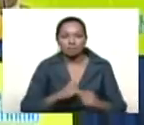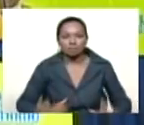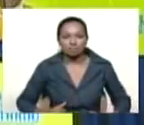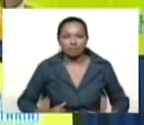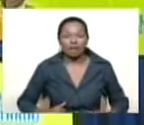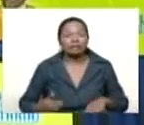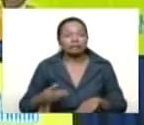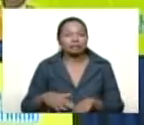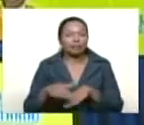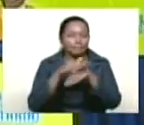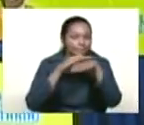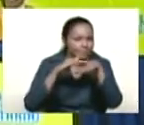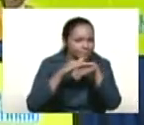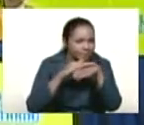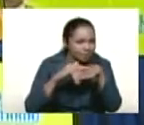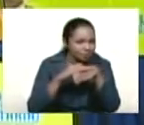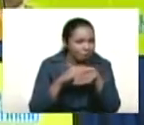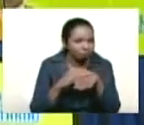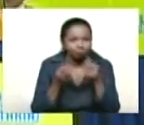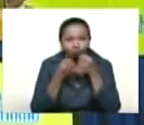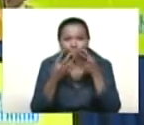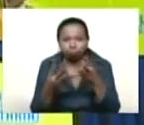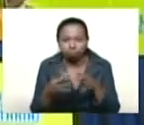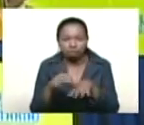se me chispoteó,